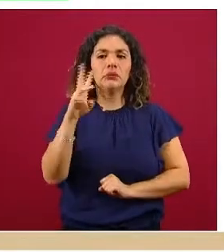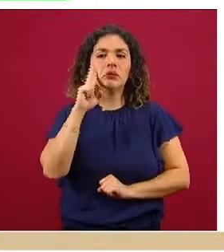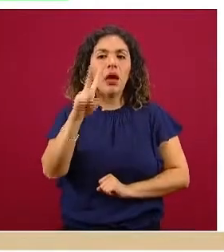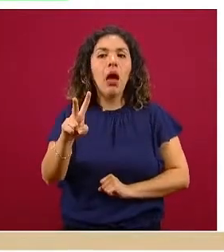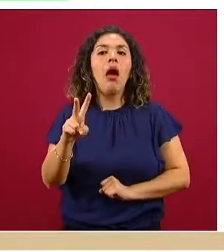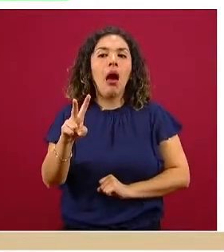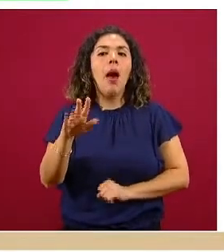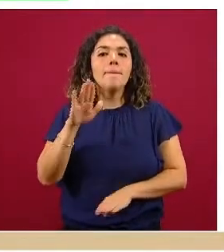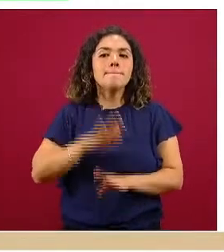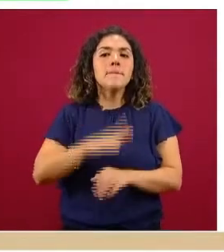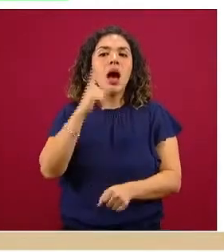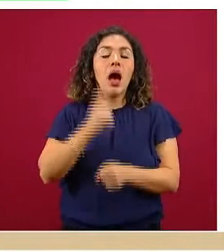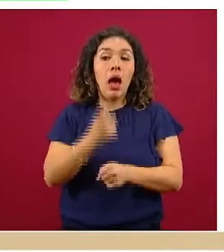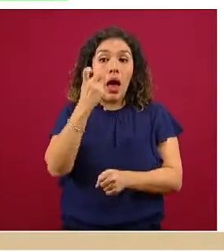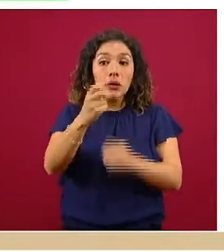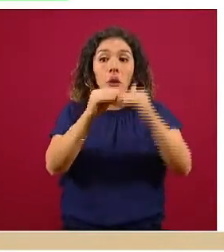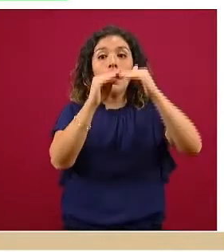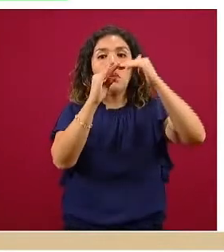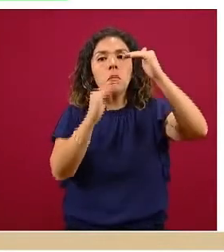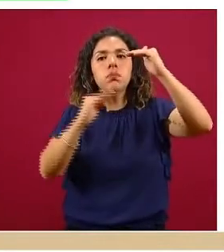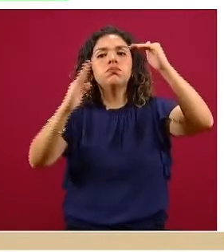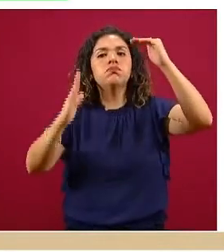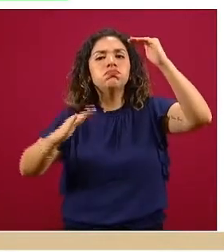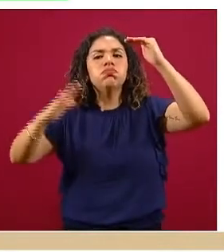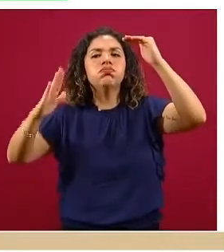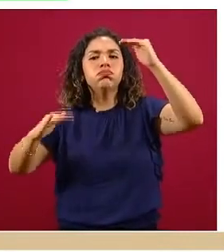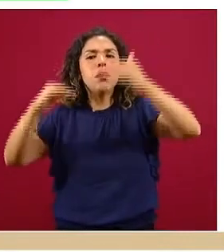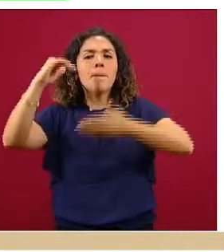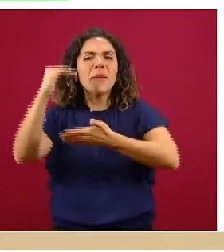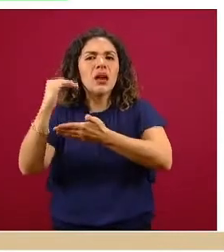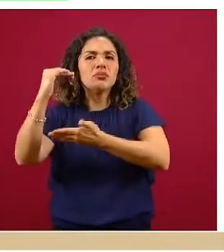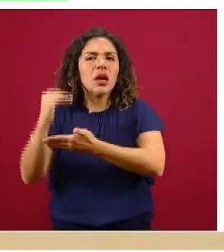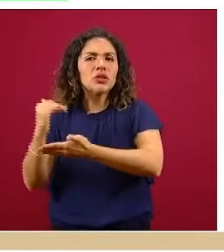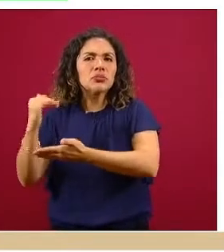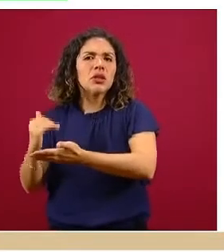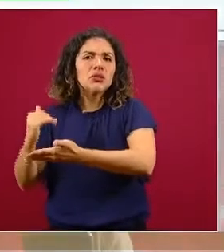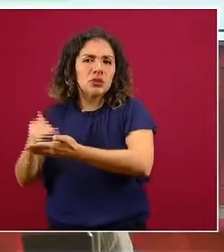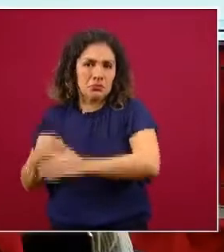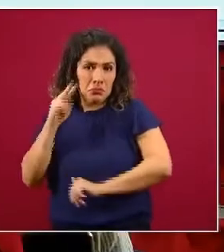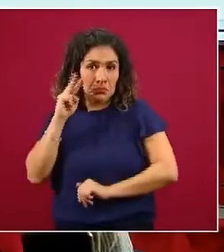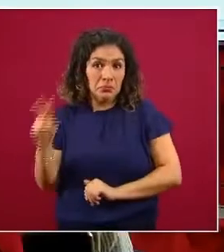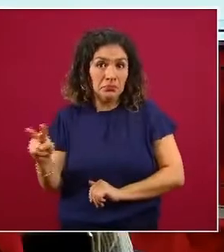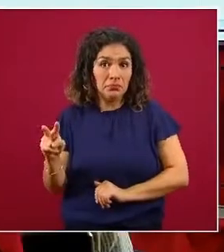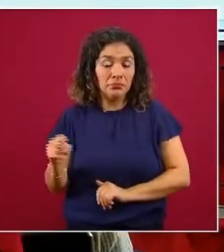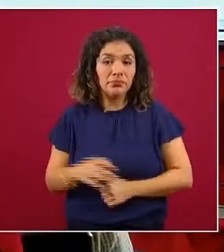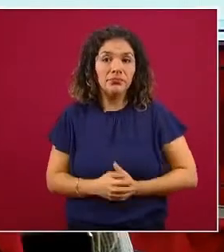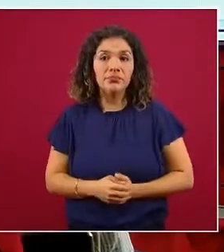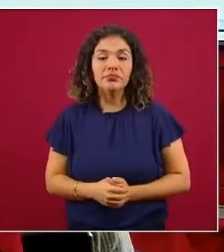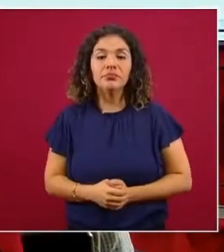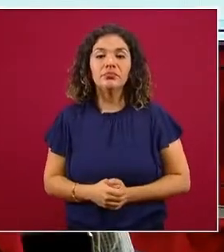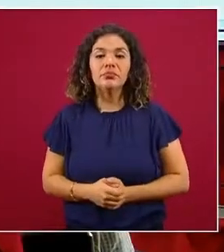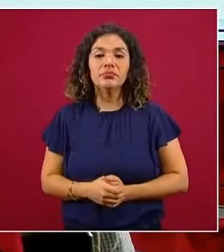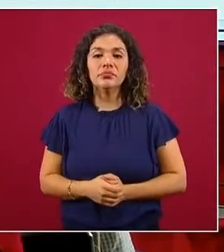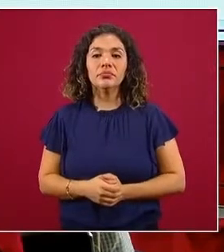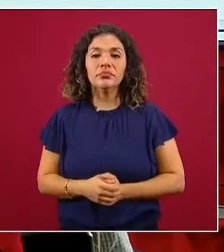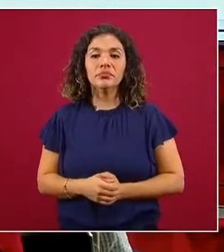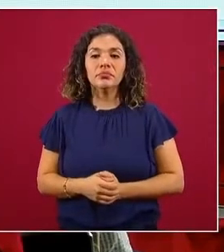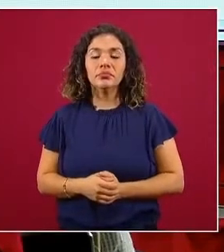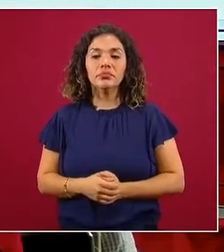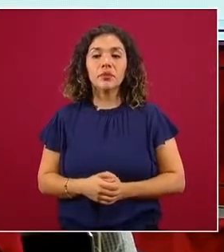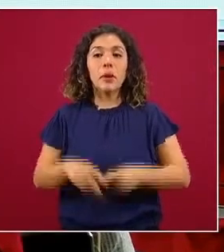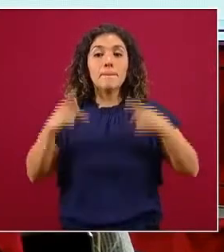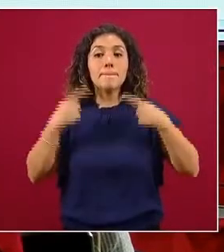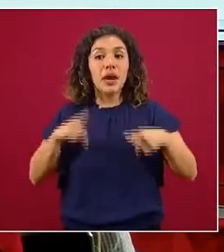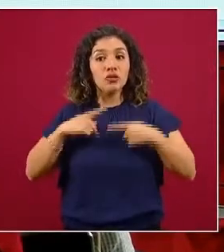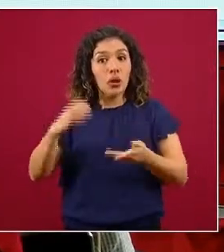tendencia general a partir de ahí ha sido de descendencia en la presentación de los casos. Las